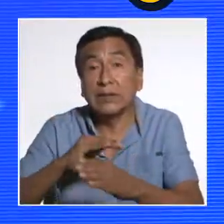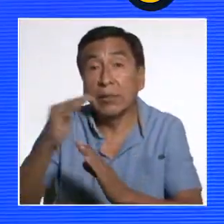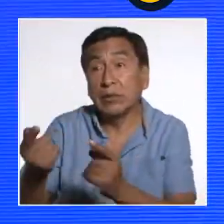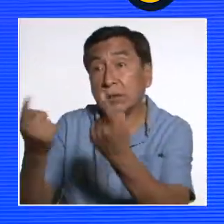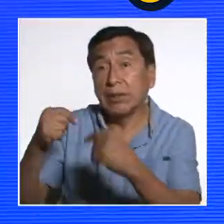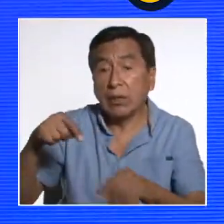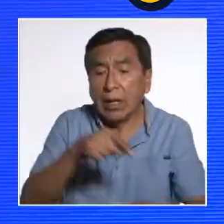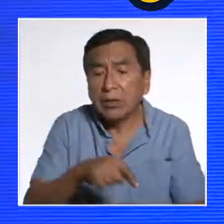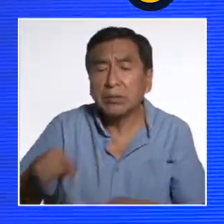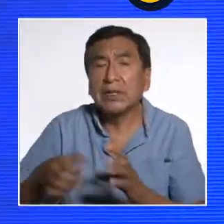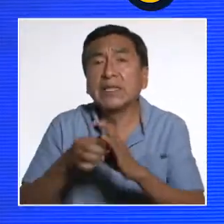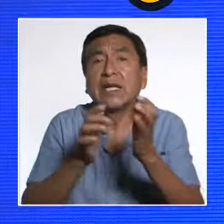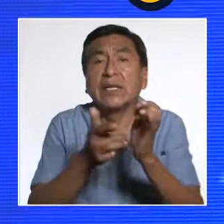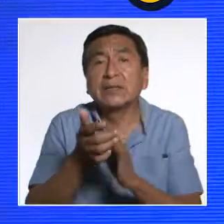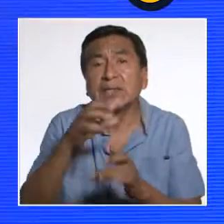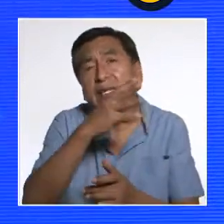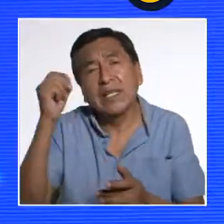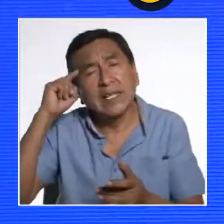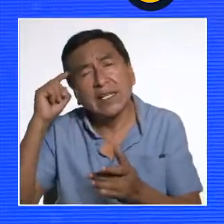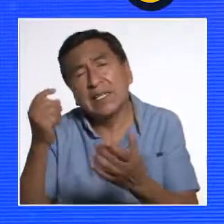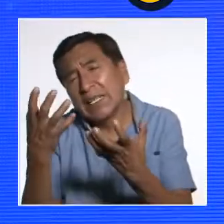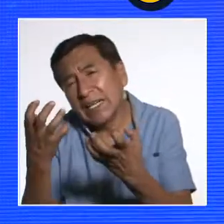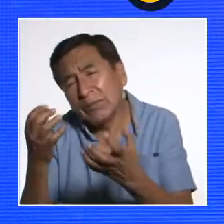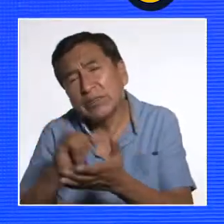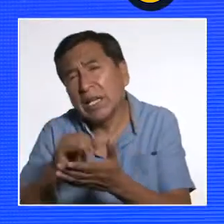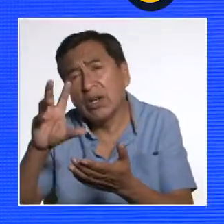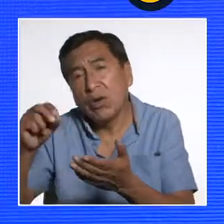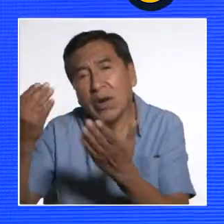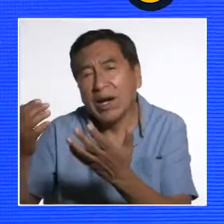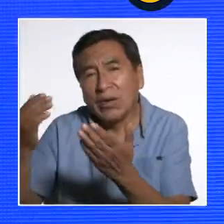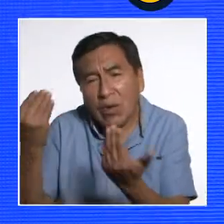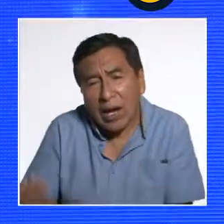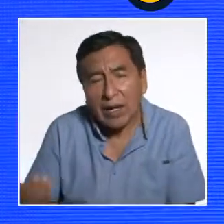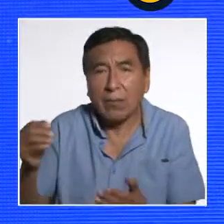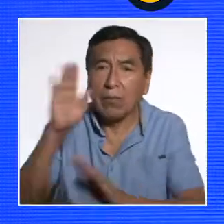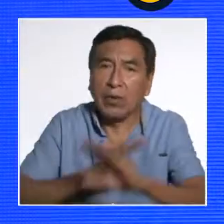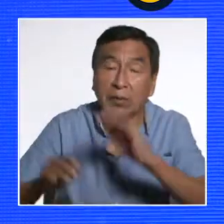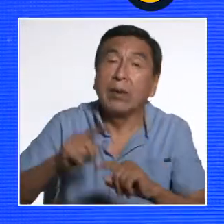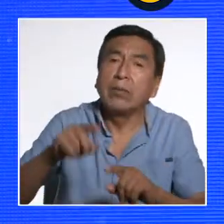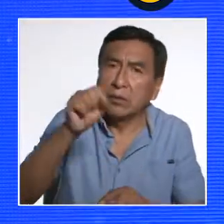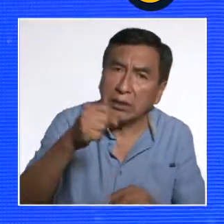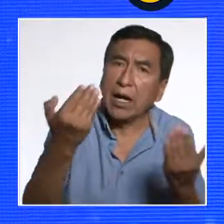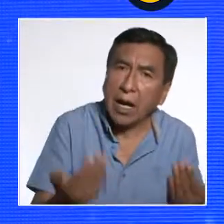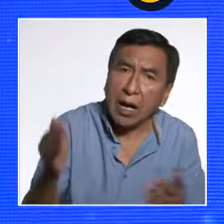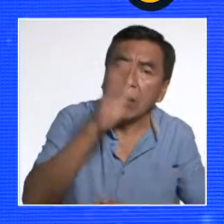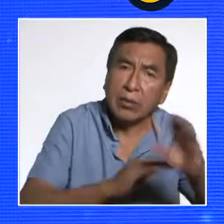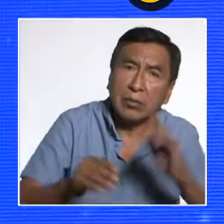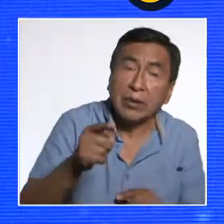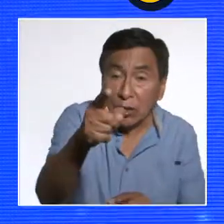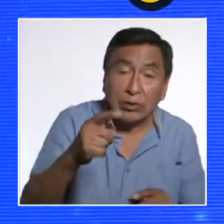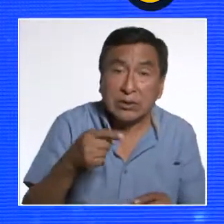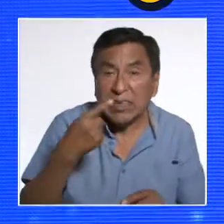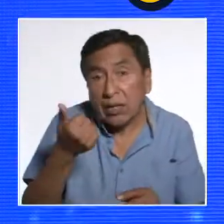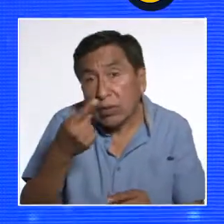Jesús y queremos que no haya problemas? Pero hay problemas. Y si alguien te dice, hágase cristiano que usted no va a